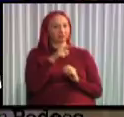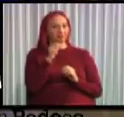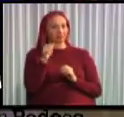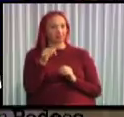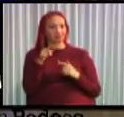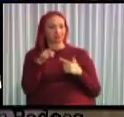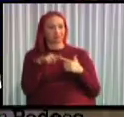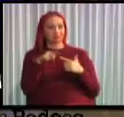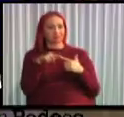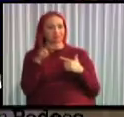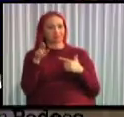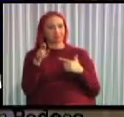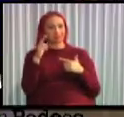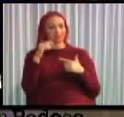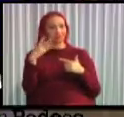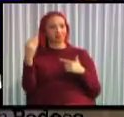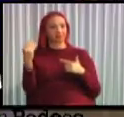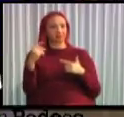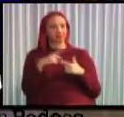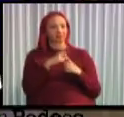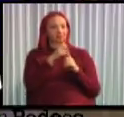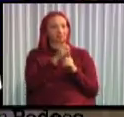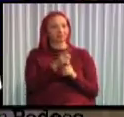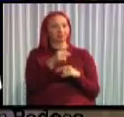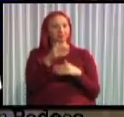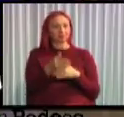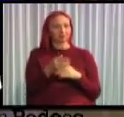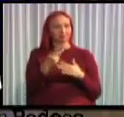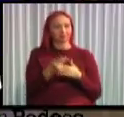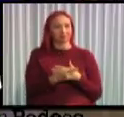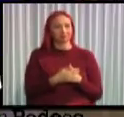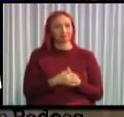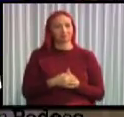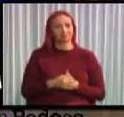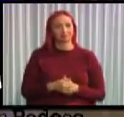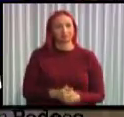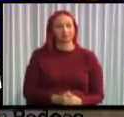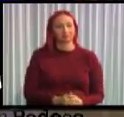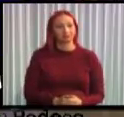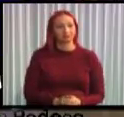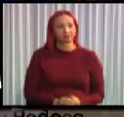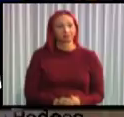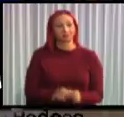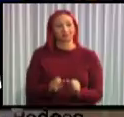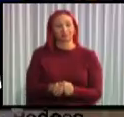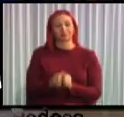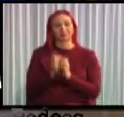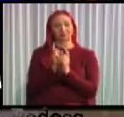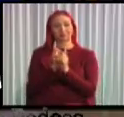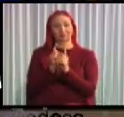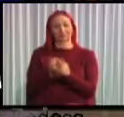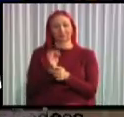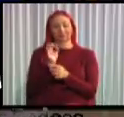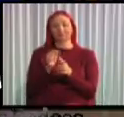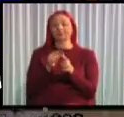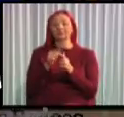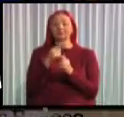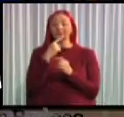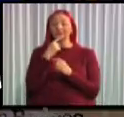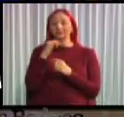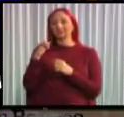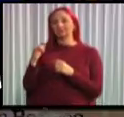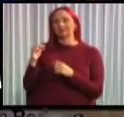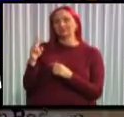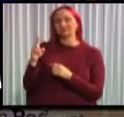Austin y Roger se los lleven y se comuniquen ahora después del programa. Y hasta se puedan tomar un café juntos. Dice don Junior